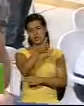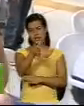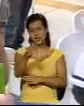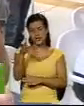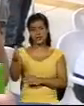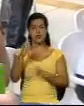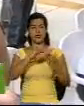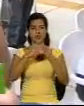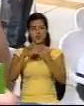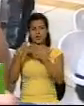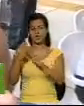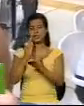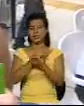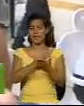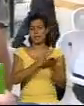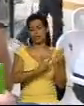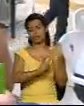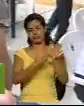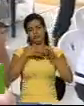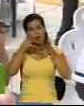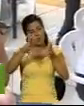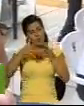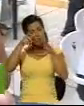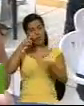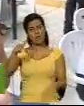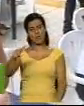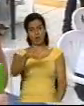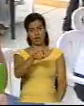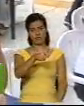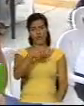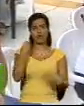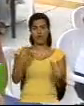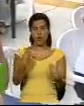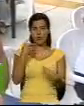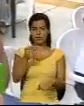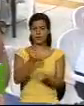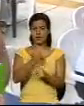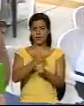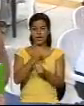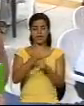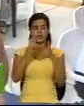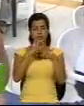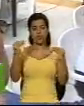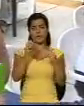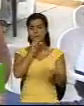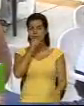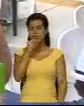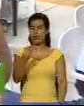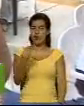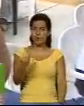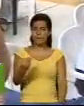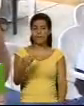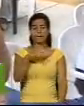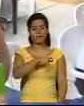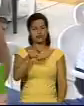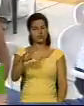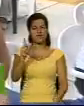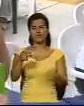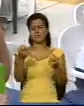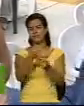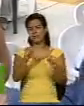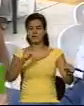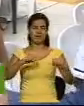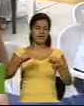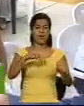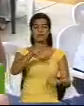en las comunidades, dándole lo que es las orientaciones al Poder Popular, cómo trabajamos con esos adultos mayores que están inmovilizados, las